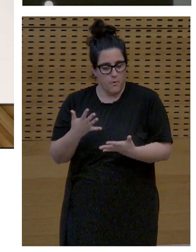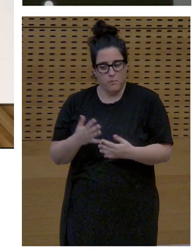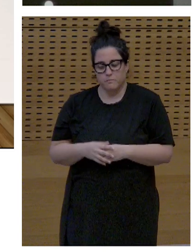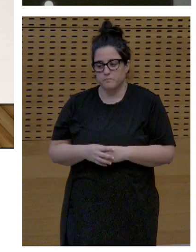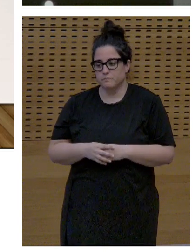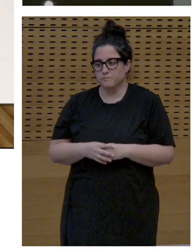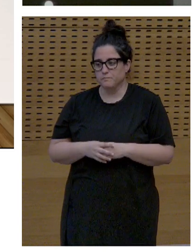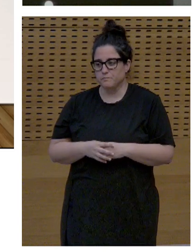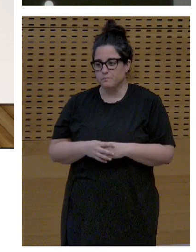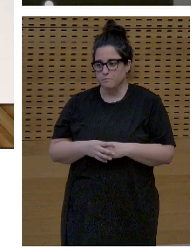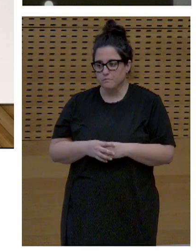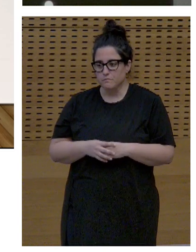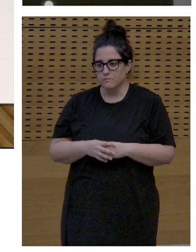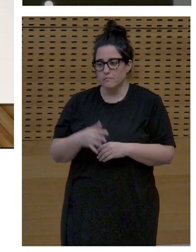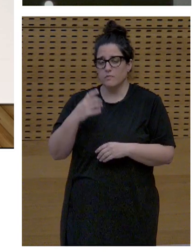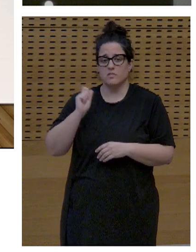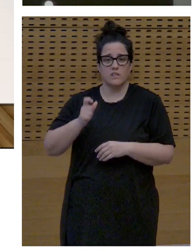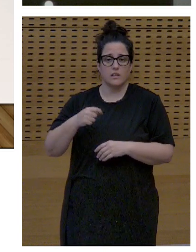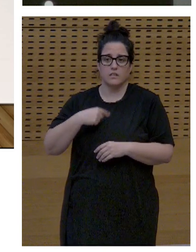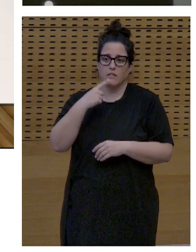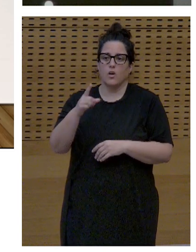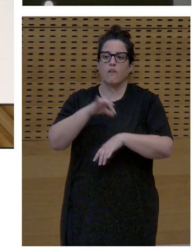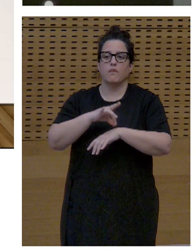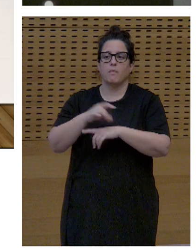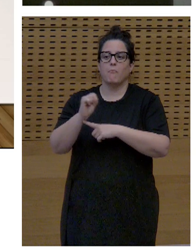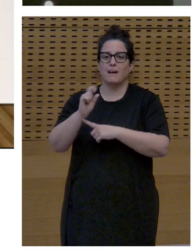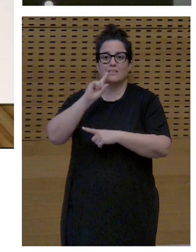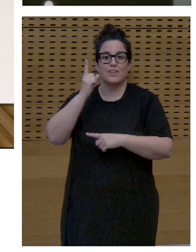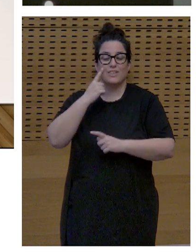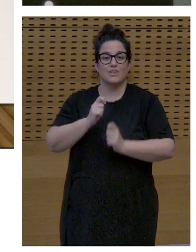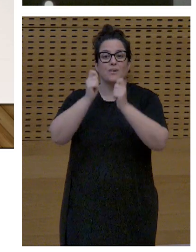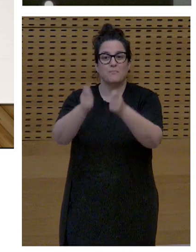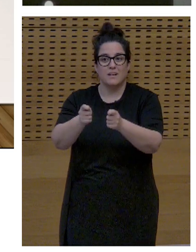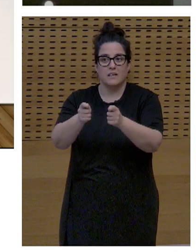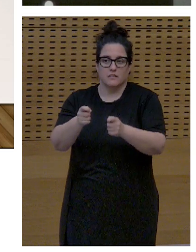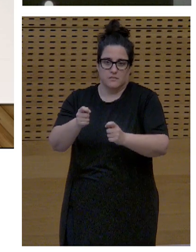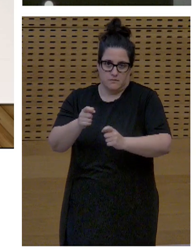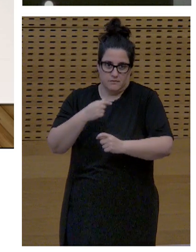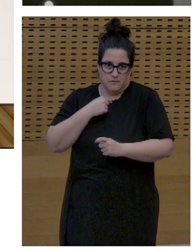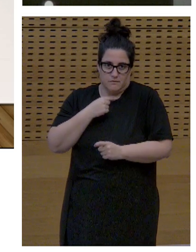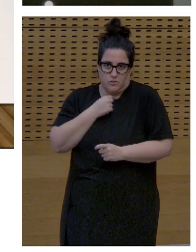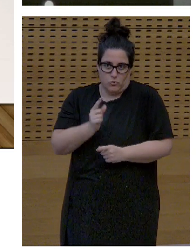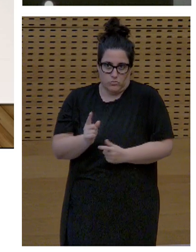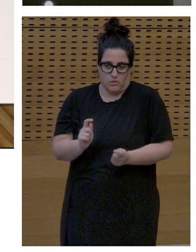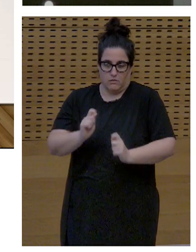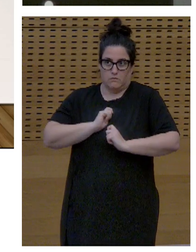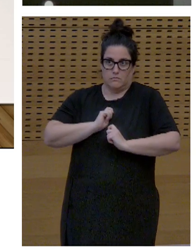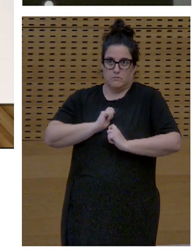que a nadie le gusta que le diagnostiquen una enfermedad de Parkinson, pero realmente de las enfermedades